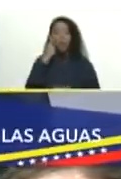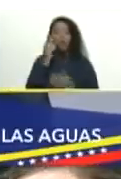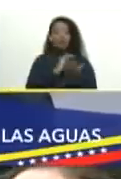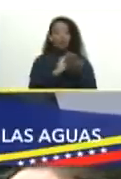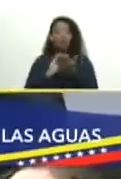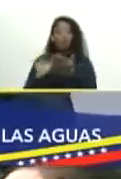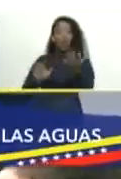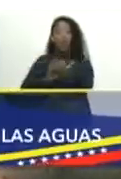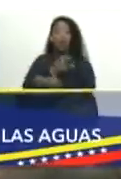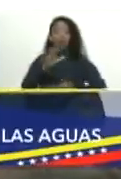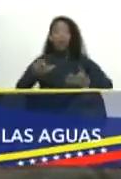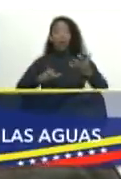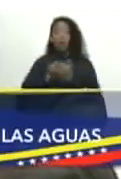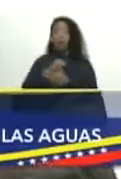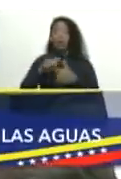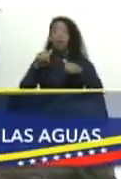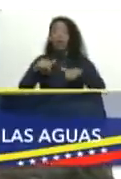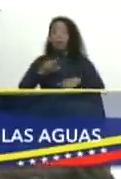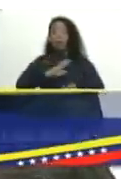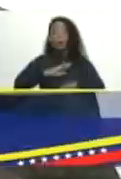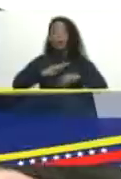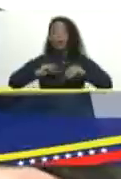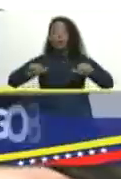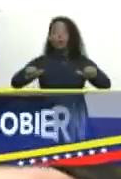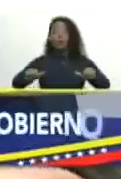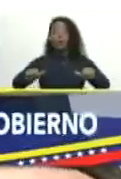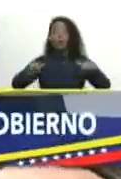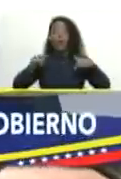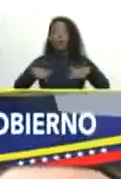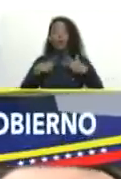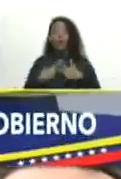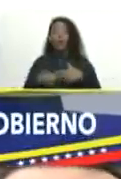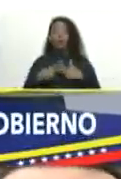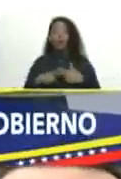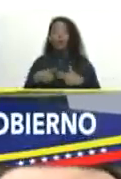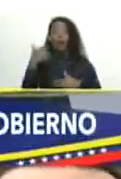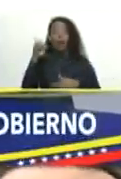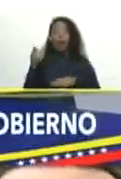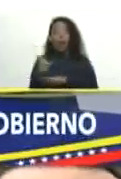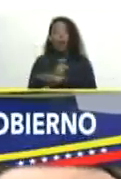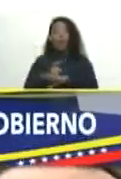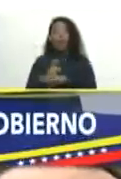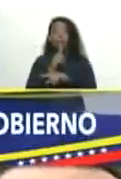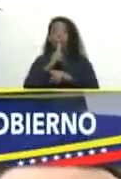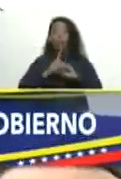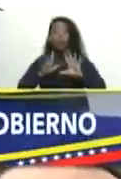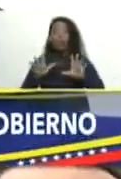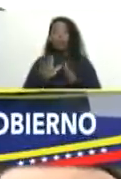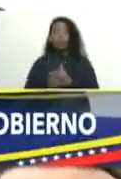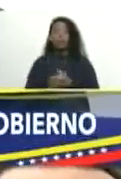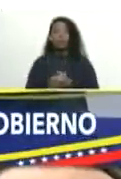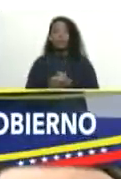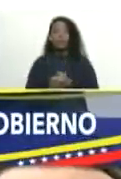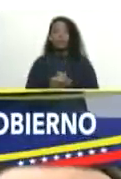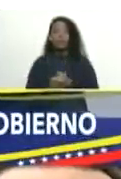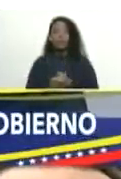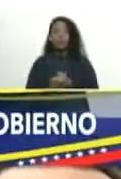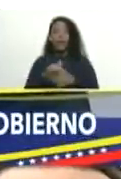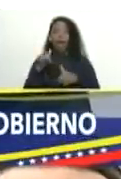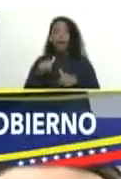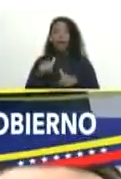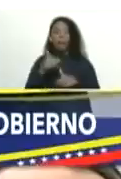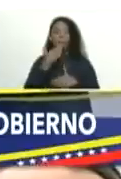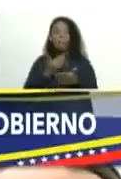soluciones. Y en el territorio. Esta herramienta del 1-10 del buen gobierno, a través de la aplicación Venap Línea 58, nos ha